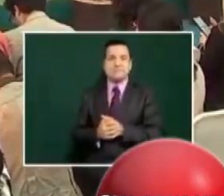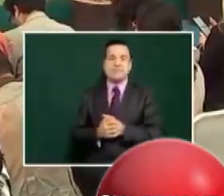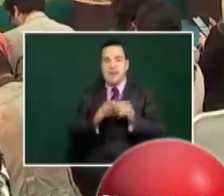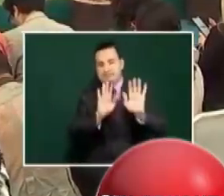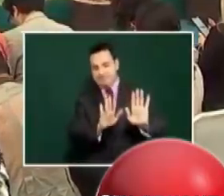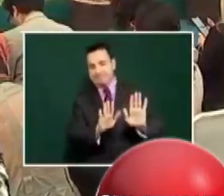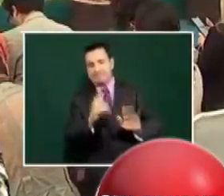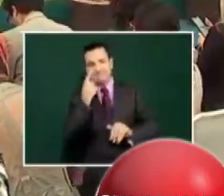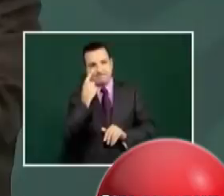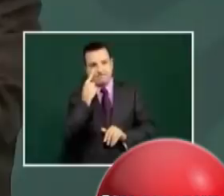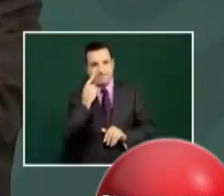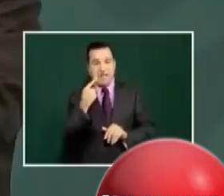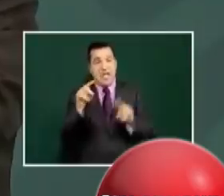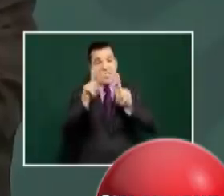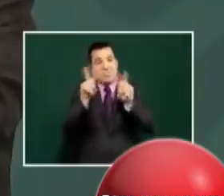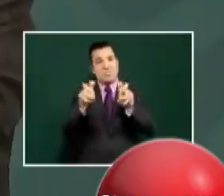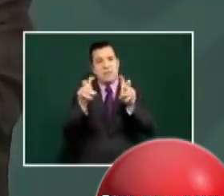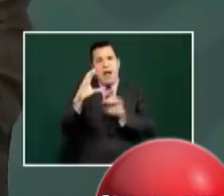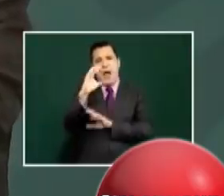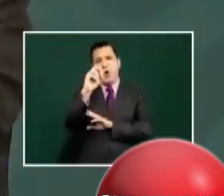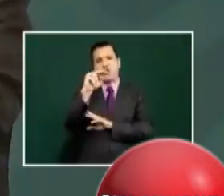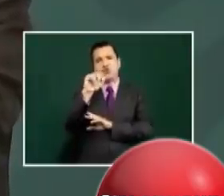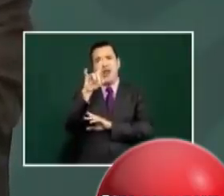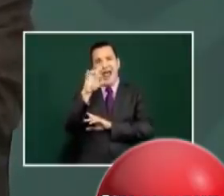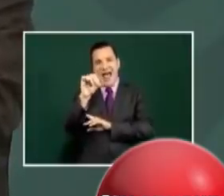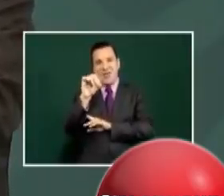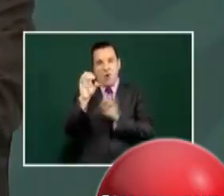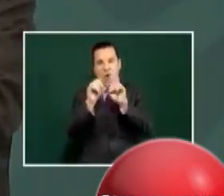consulados, yo tomo nota,